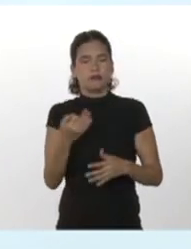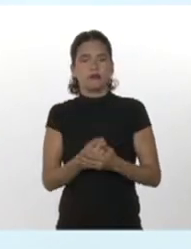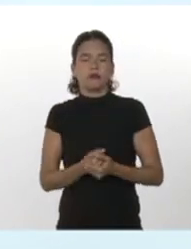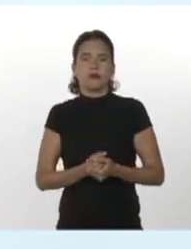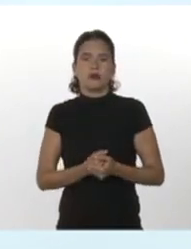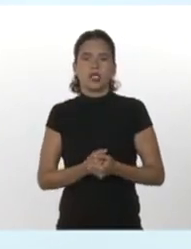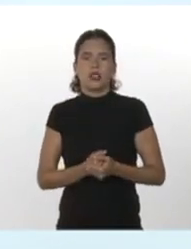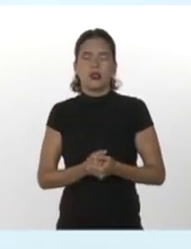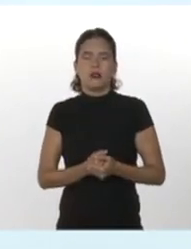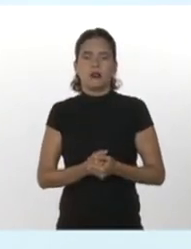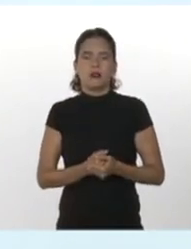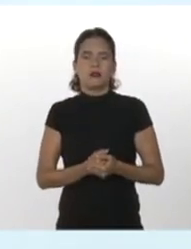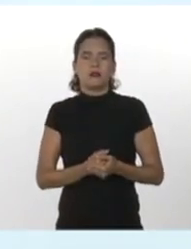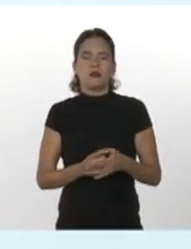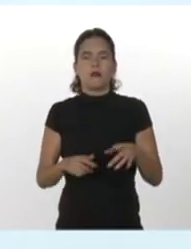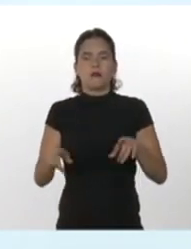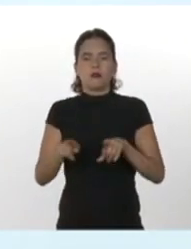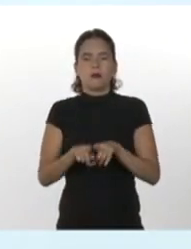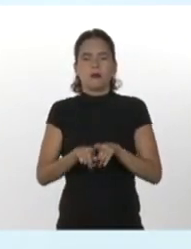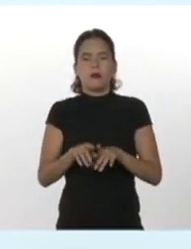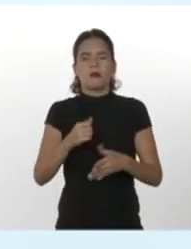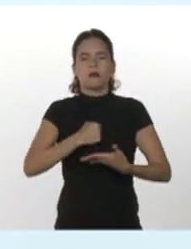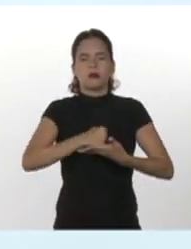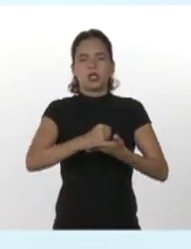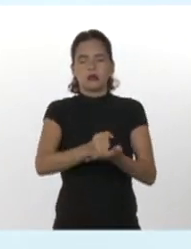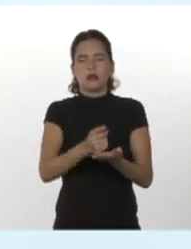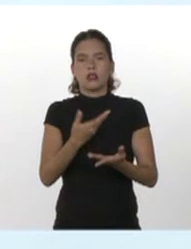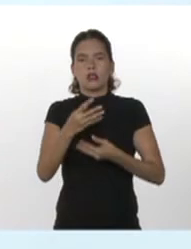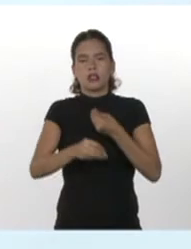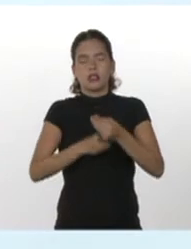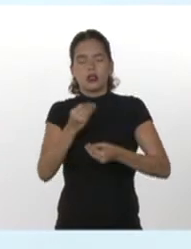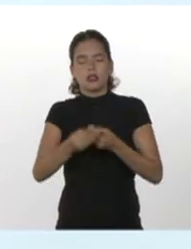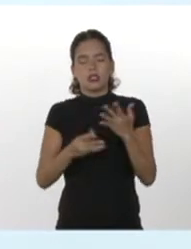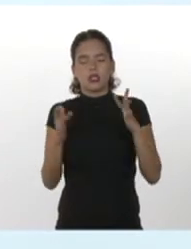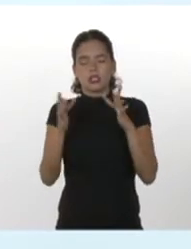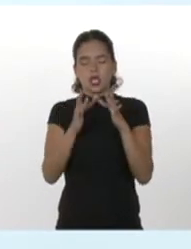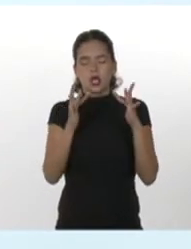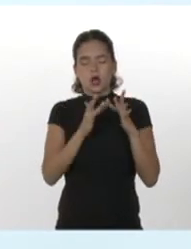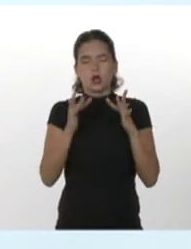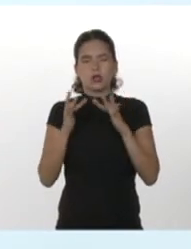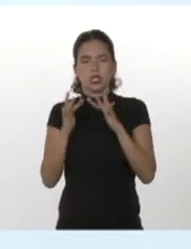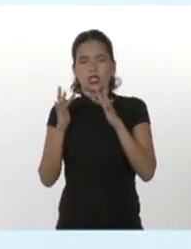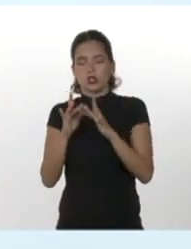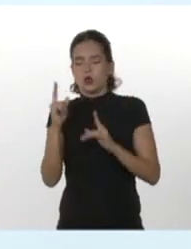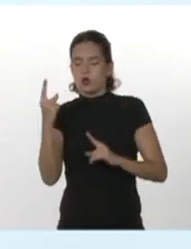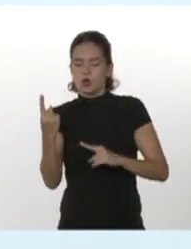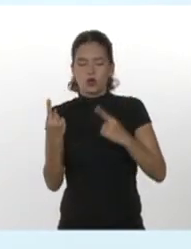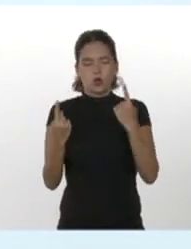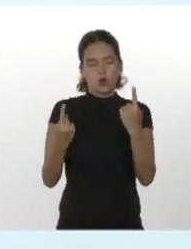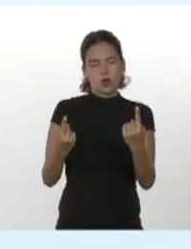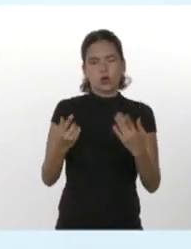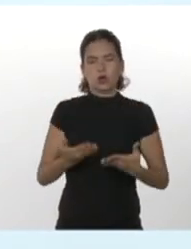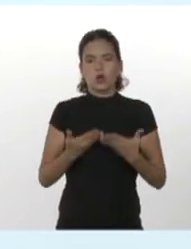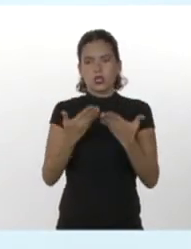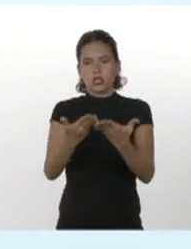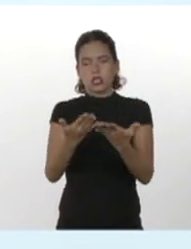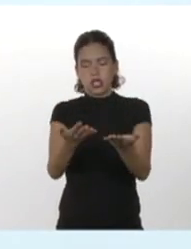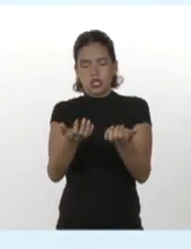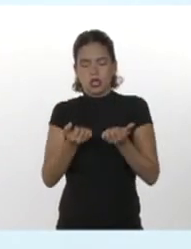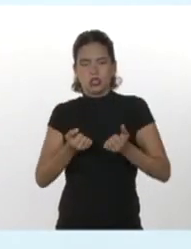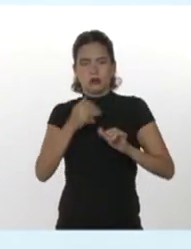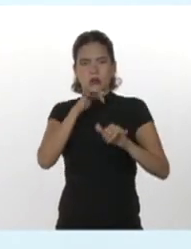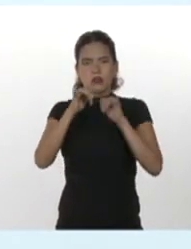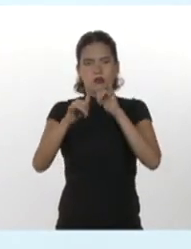y asertiva, también va a permitir el establecer ese contacto unos con otros, dar y recibir